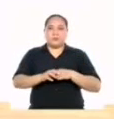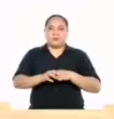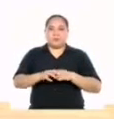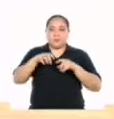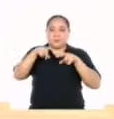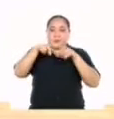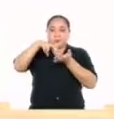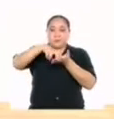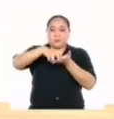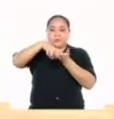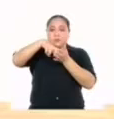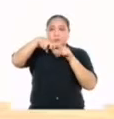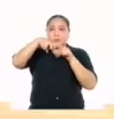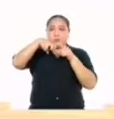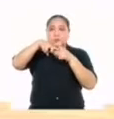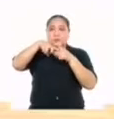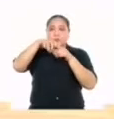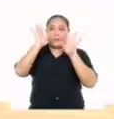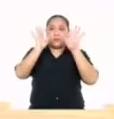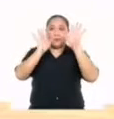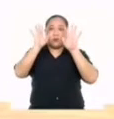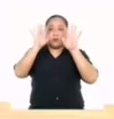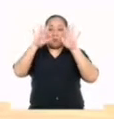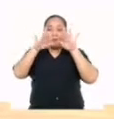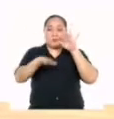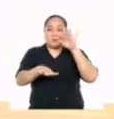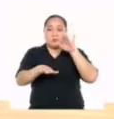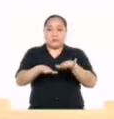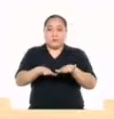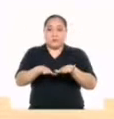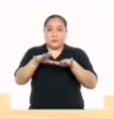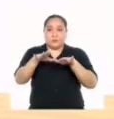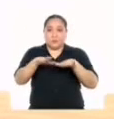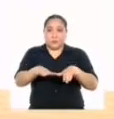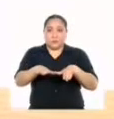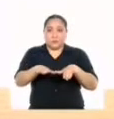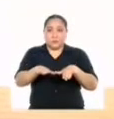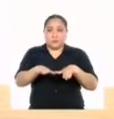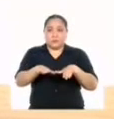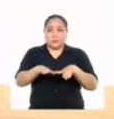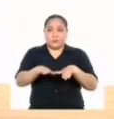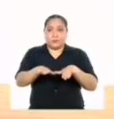Con las rodillas flexionadas, colocamos las palmas de nuestras manos al suelo.